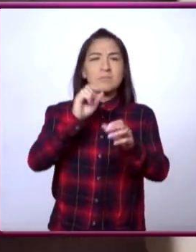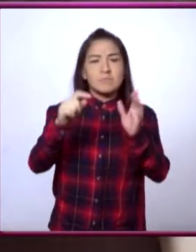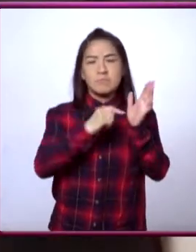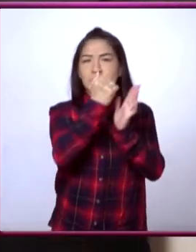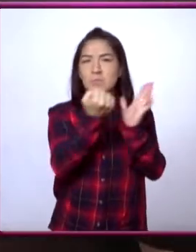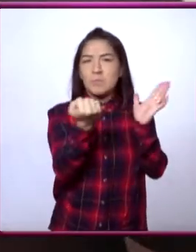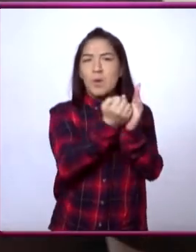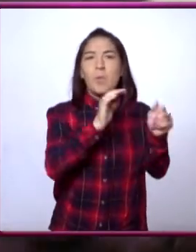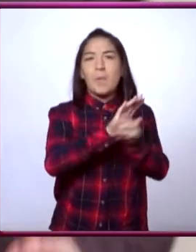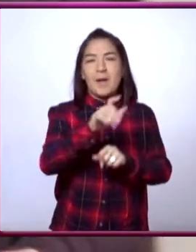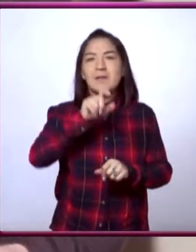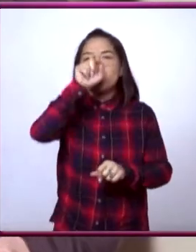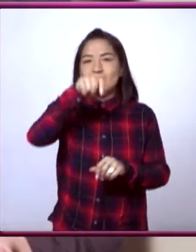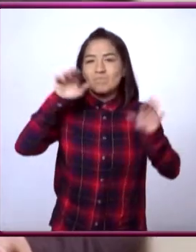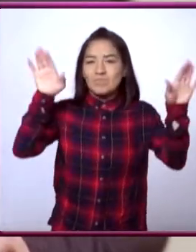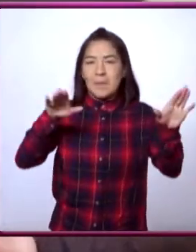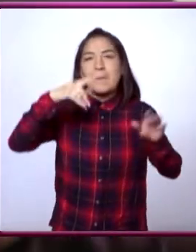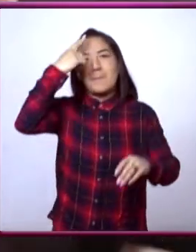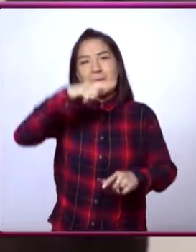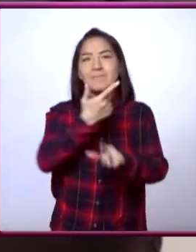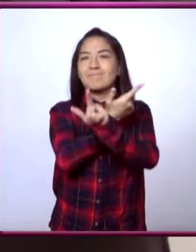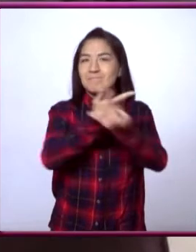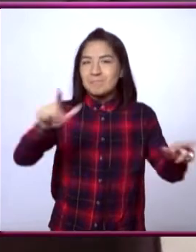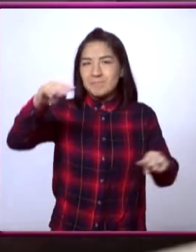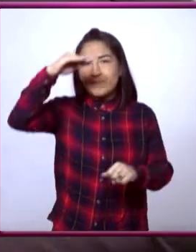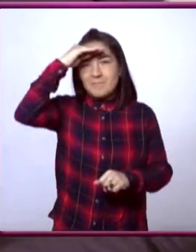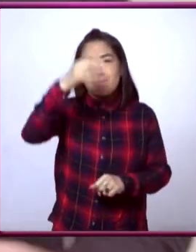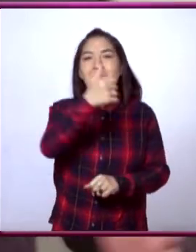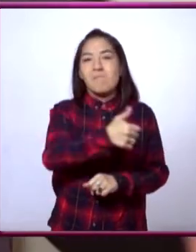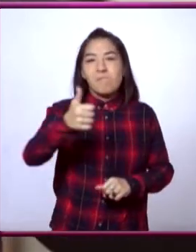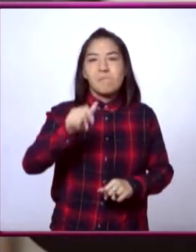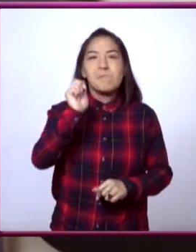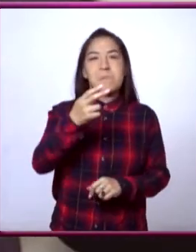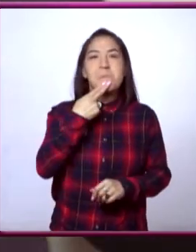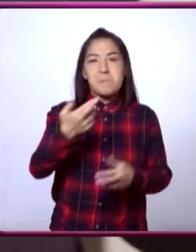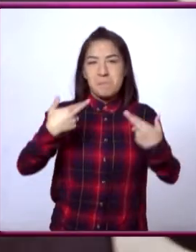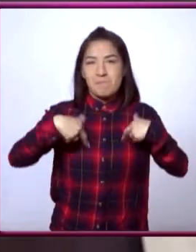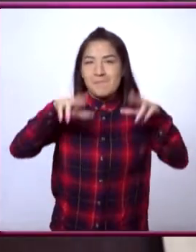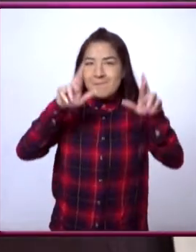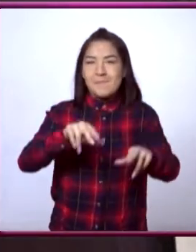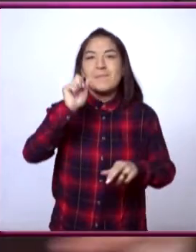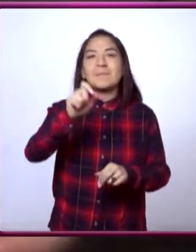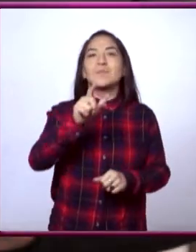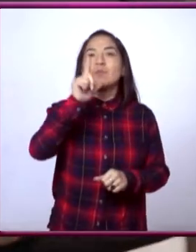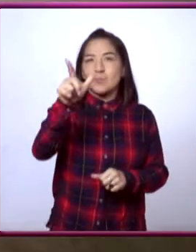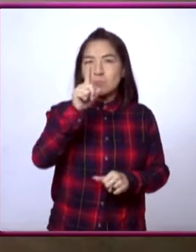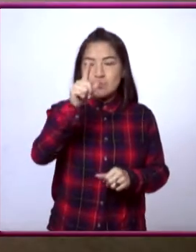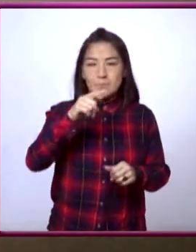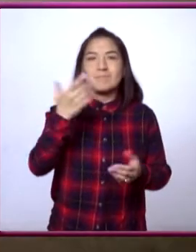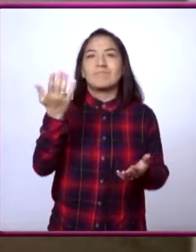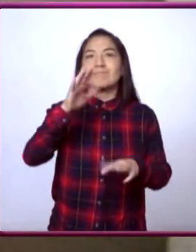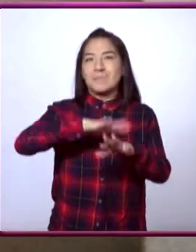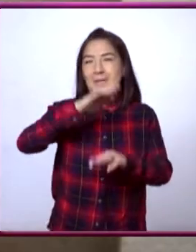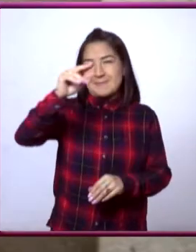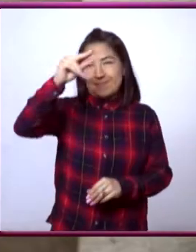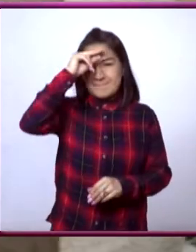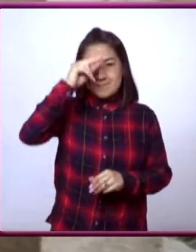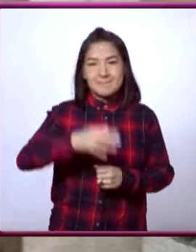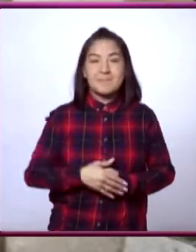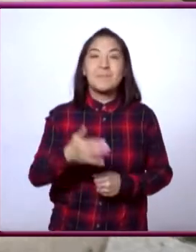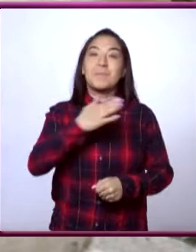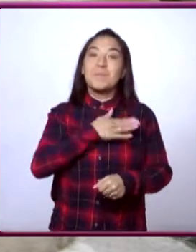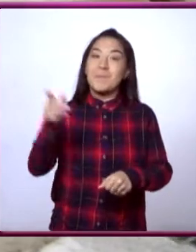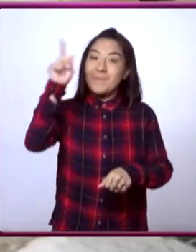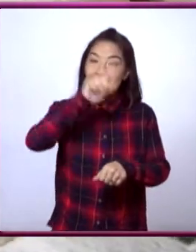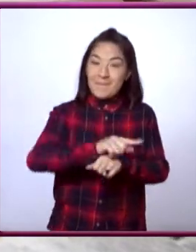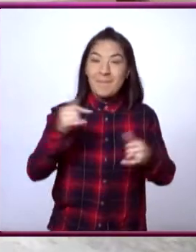vuelo, símbolo de la libertad del pensamiento sobre un sol de fuego que representa la luz de la sabiduría. Hola, buen día señoras